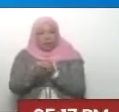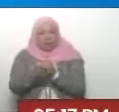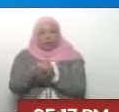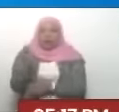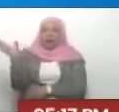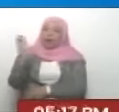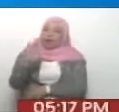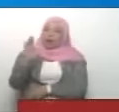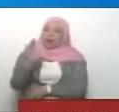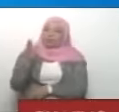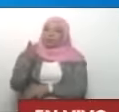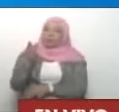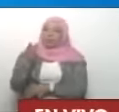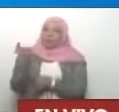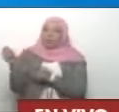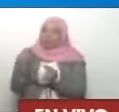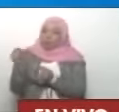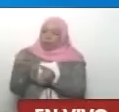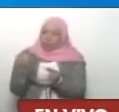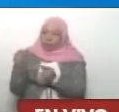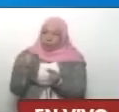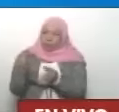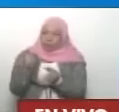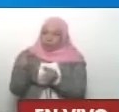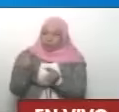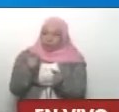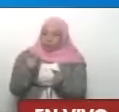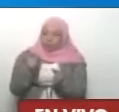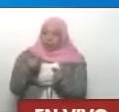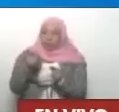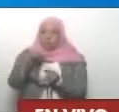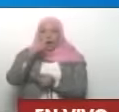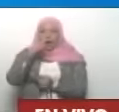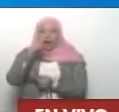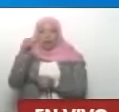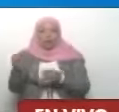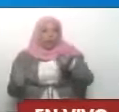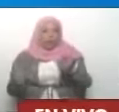Caracas, conversandito. ¿Ah? Maduro en la vía.